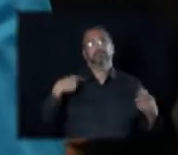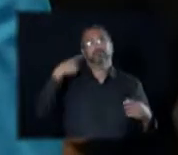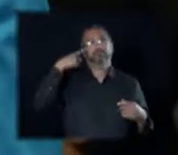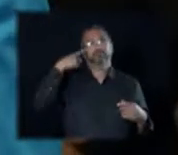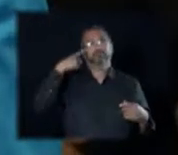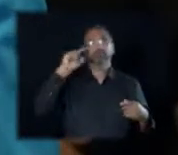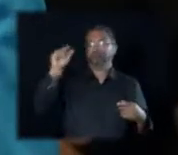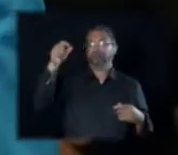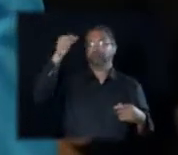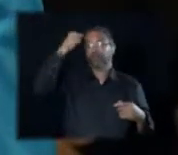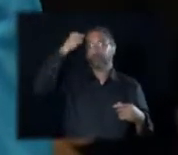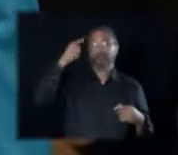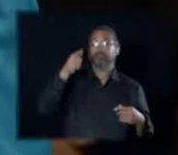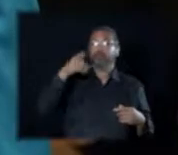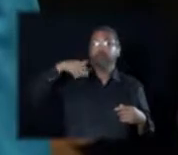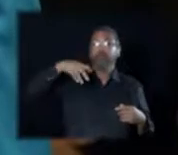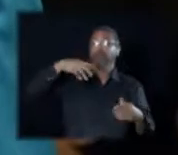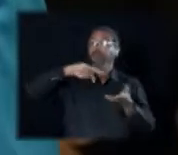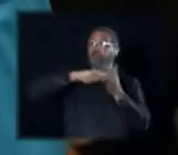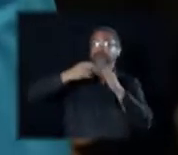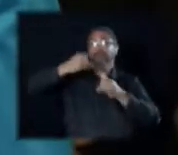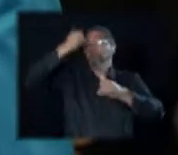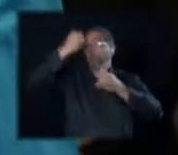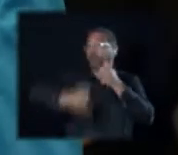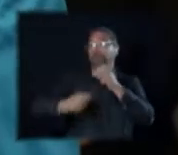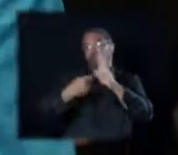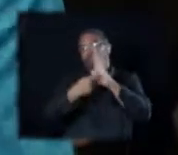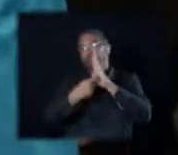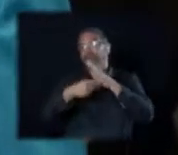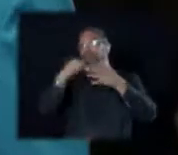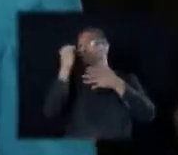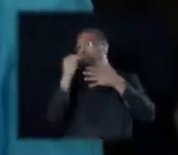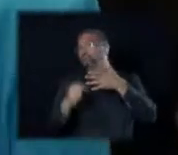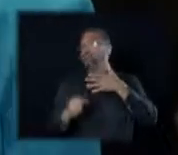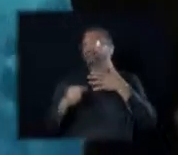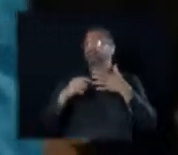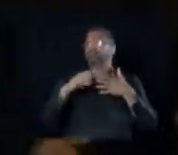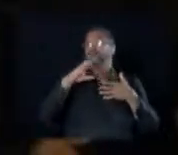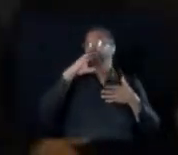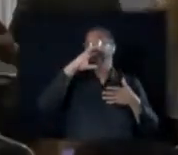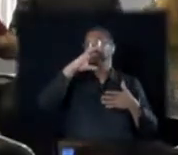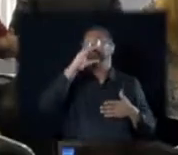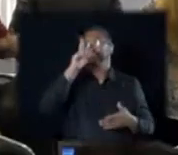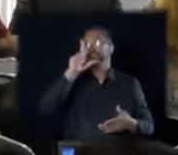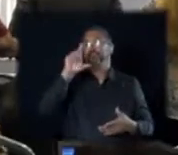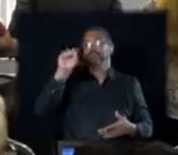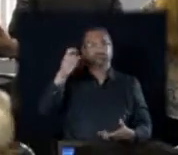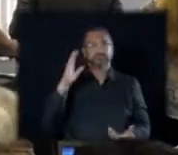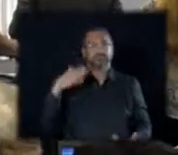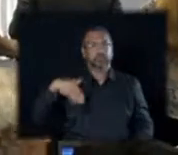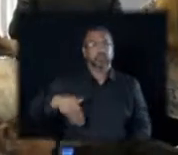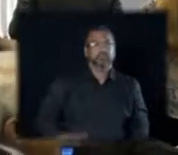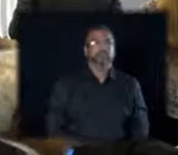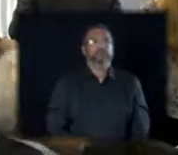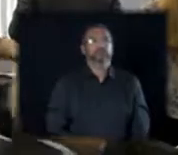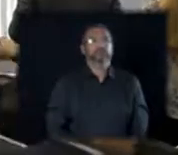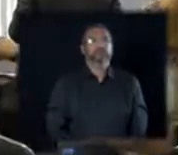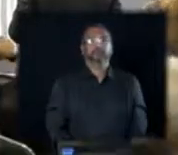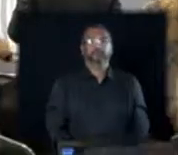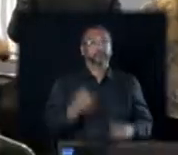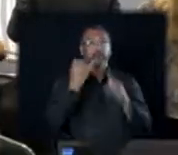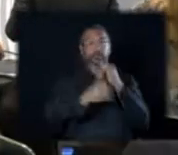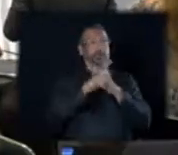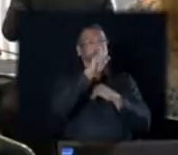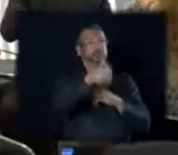y no, me parece que no hemos visto ninguna condición final relacionada con los CDOs.